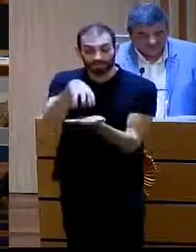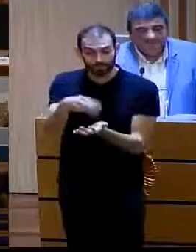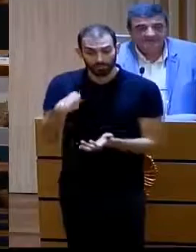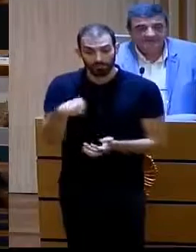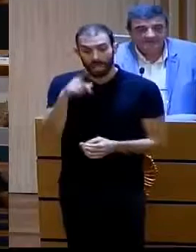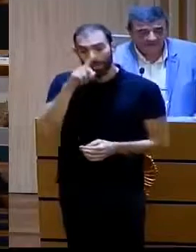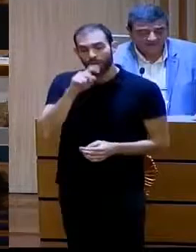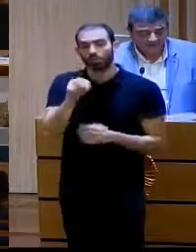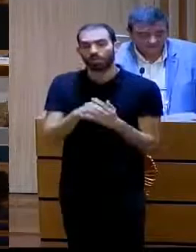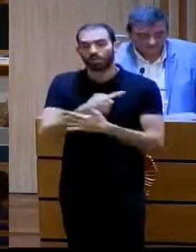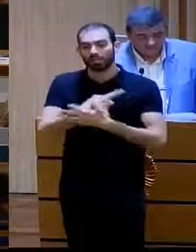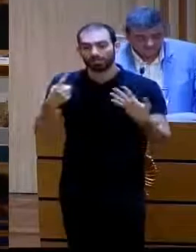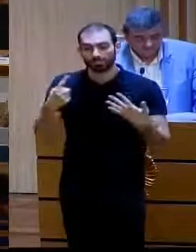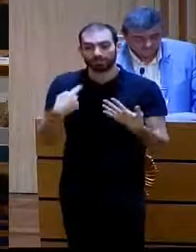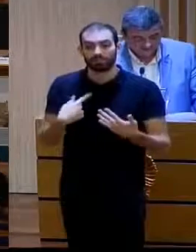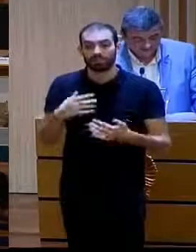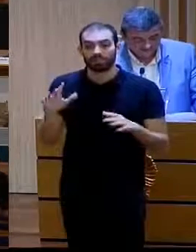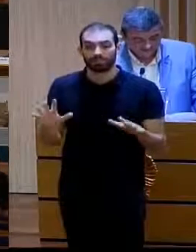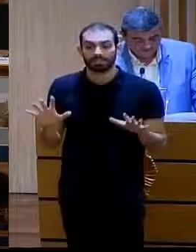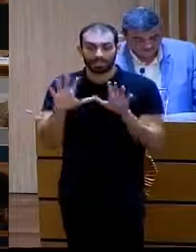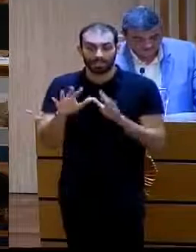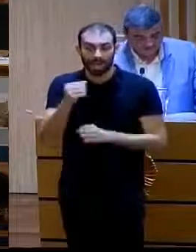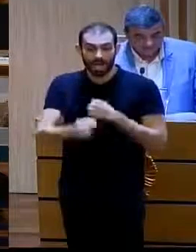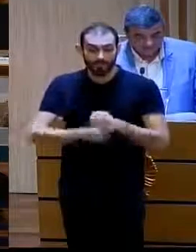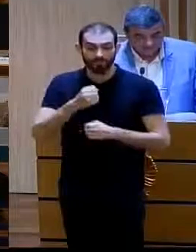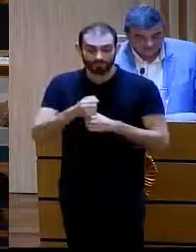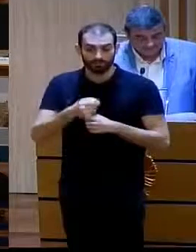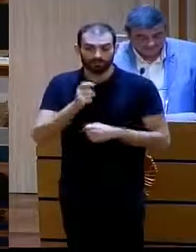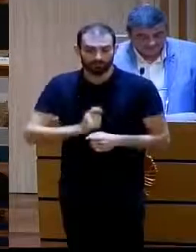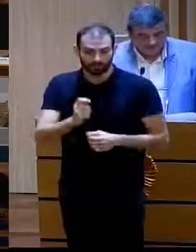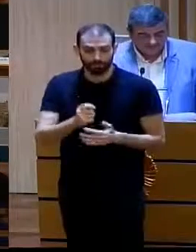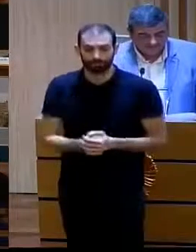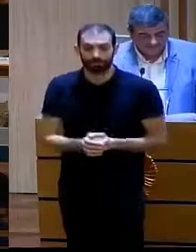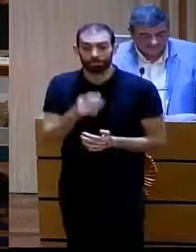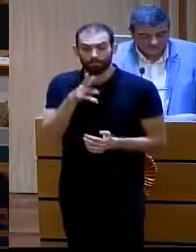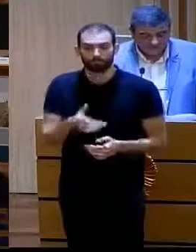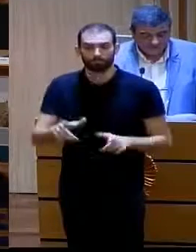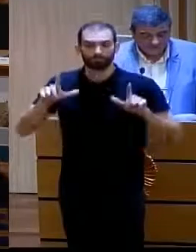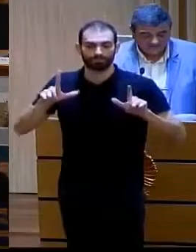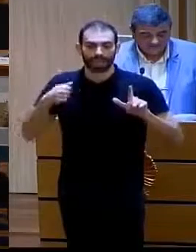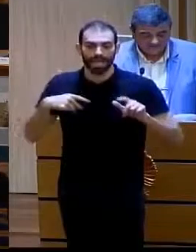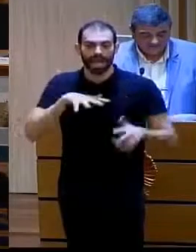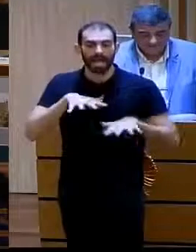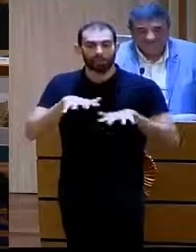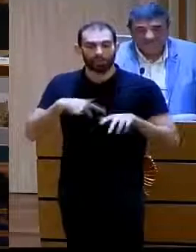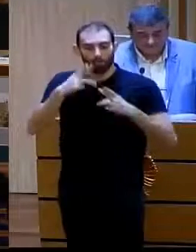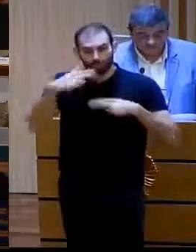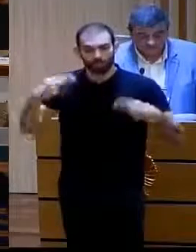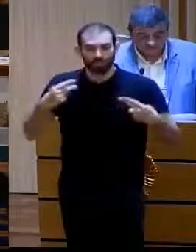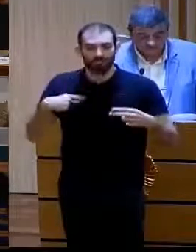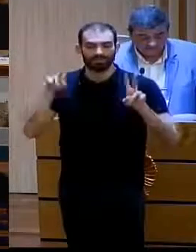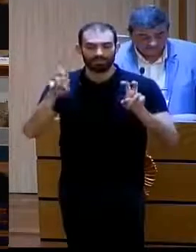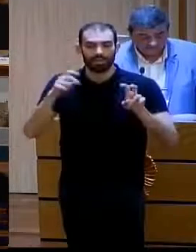décimo aniversario de su creación, por encabezar la acción pública en materia de accesibilidad audiovisual a través de